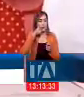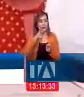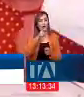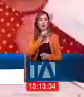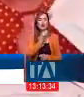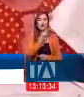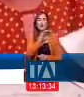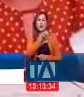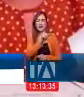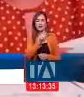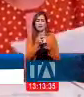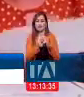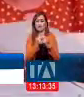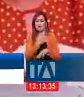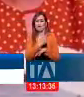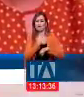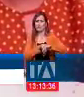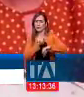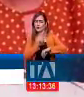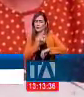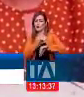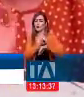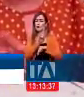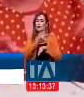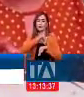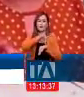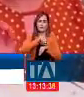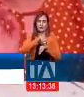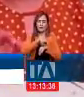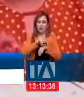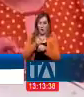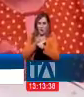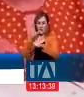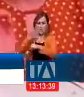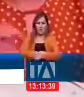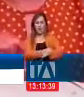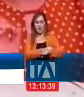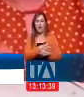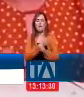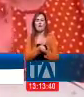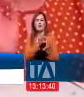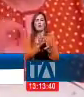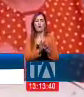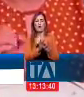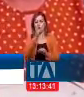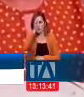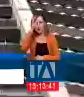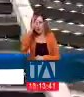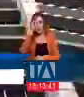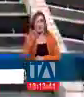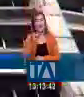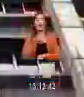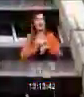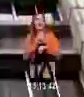Mayra Soria, el mismo día a las 14:20, detenga a Freddy Carrión en la clínica Atlas a las